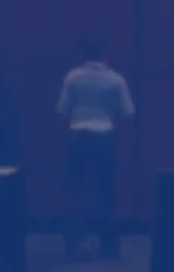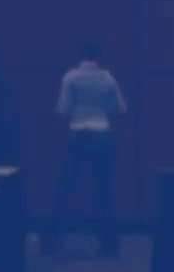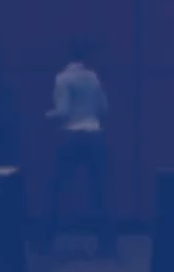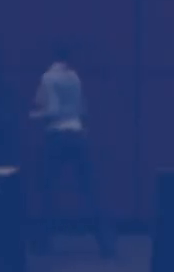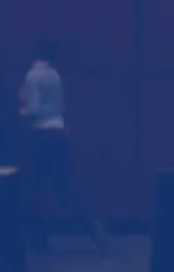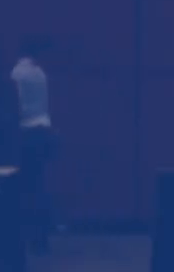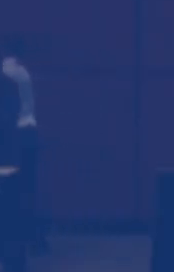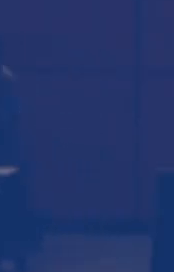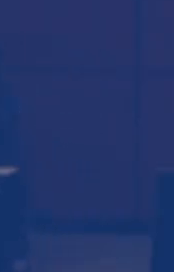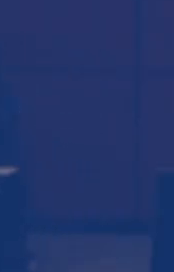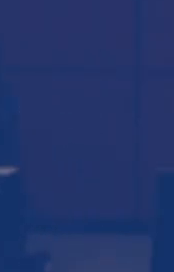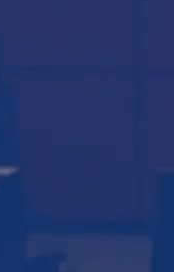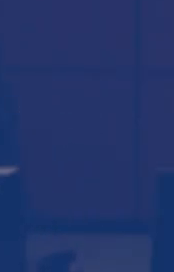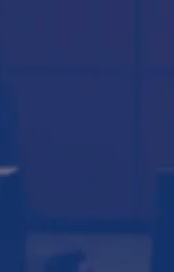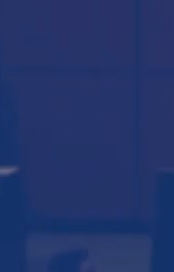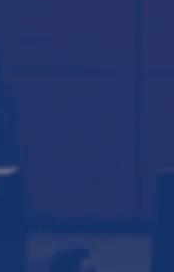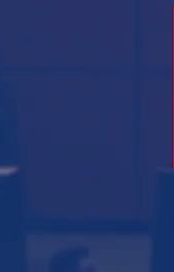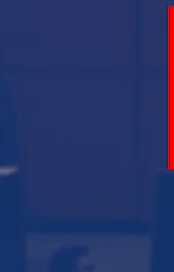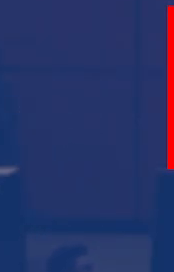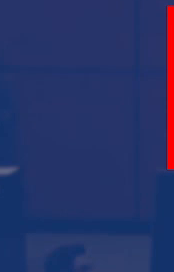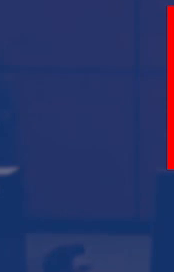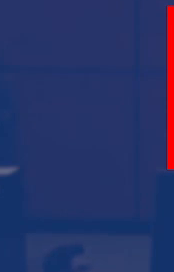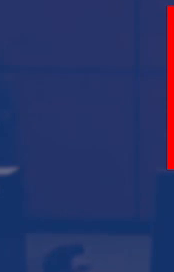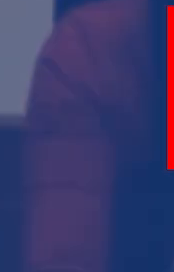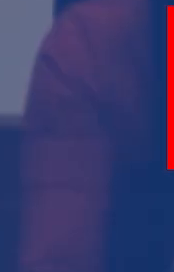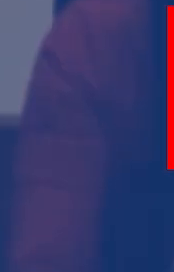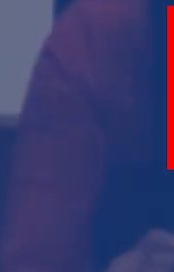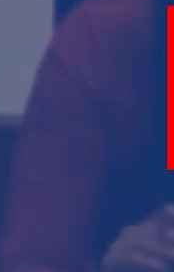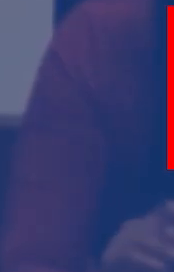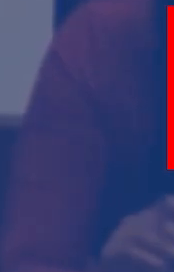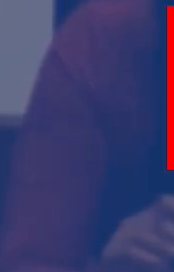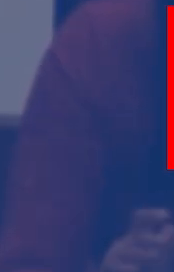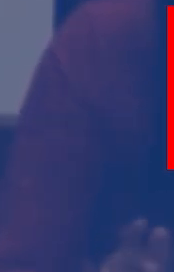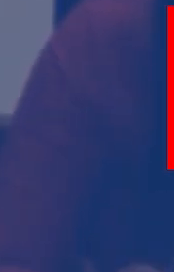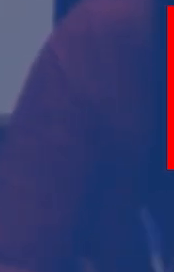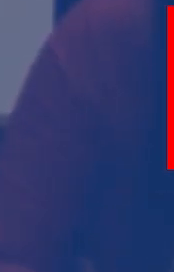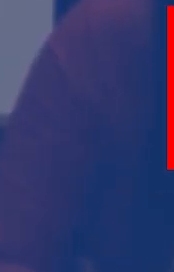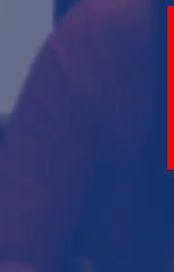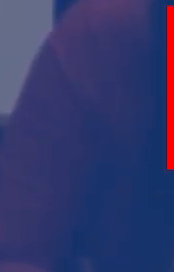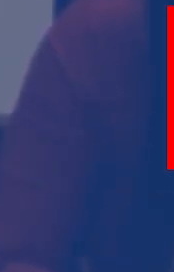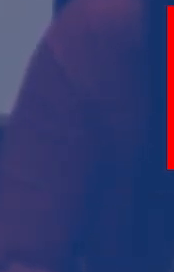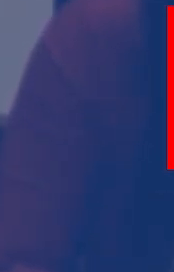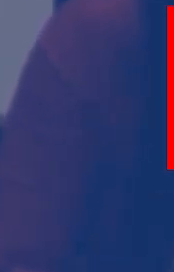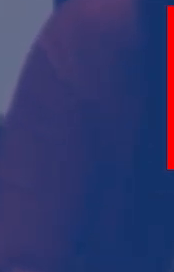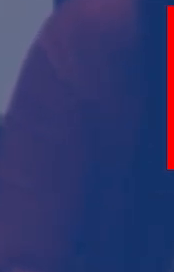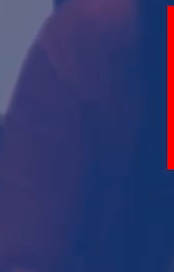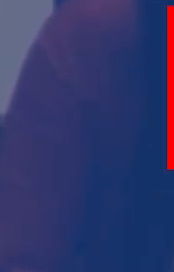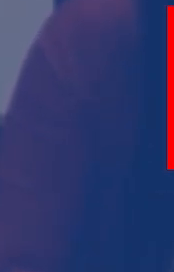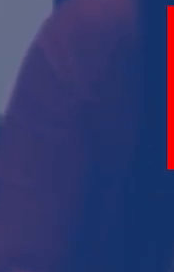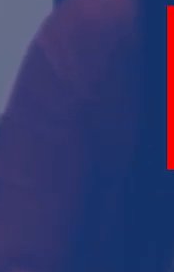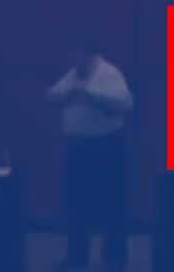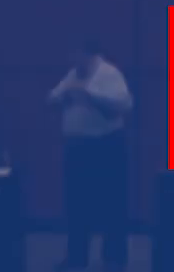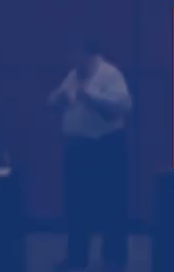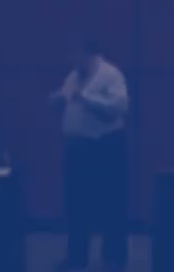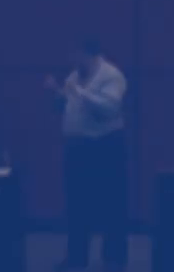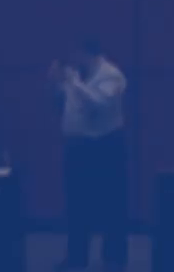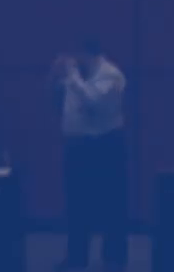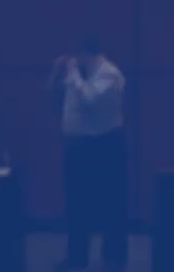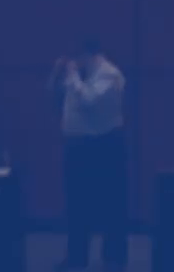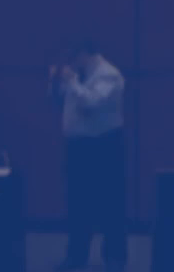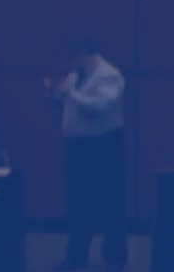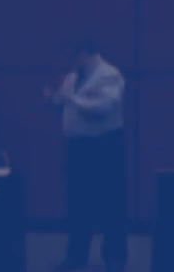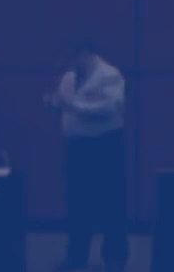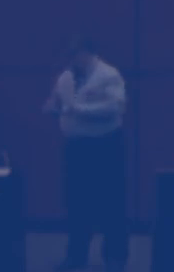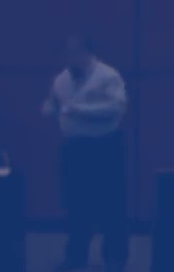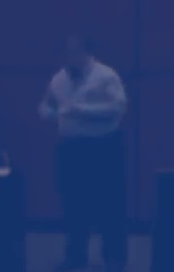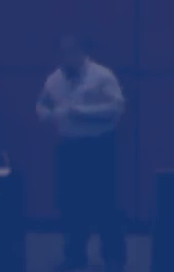Unión tendrá un plazo de 90 días naturales a partir de la entrada en vigor del presente decreto para realizar las adecuaciones necesarias a las leyes que